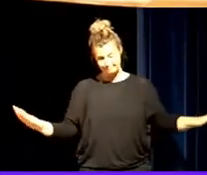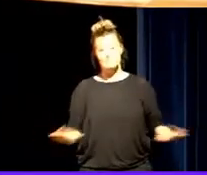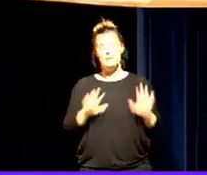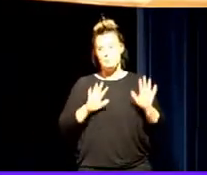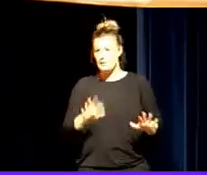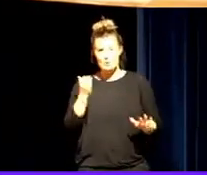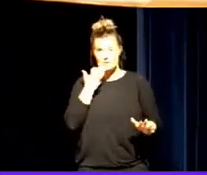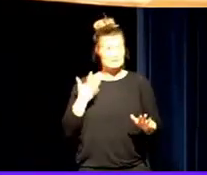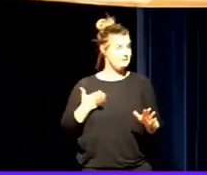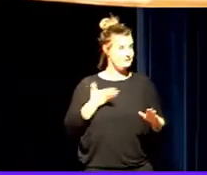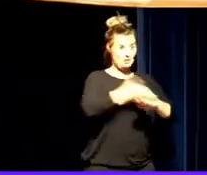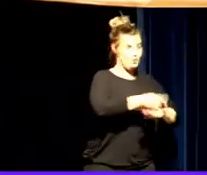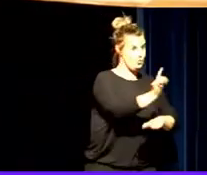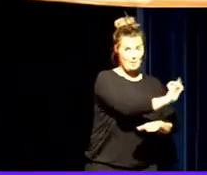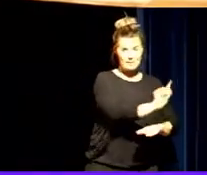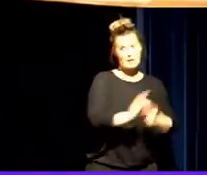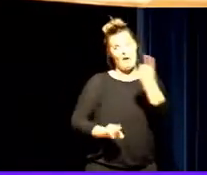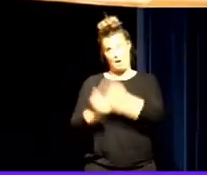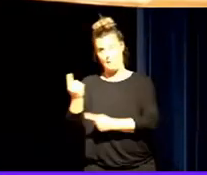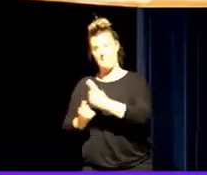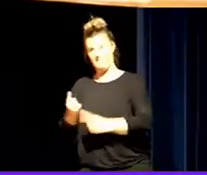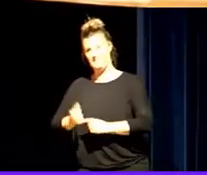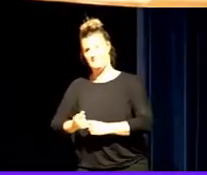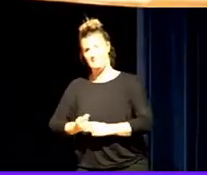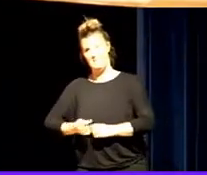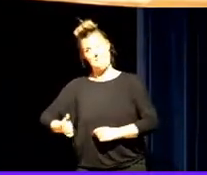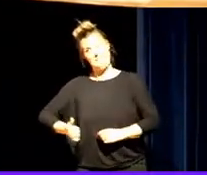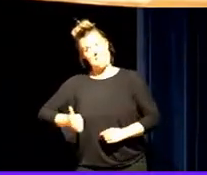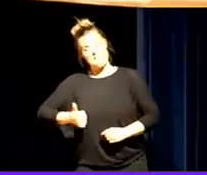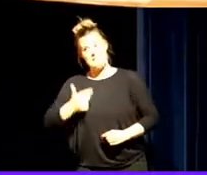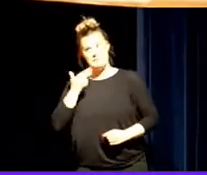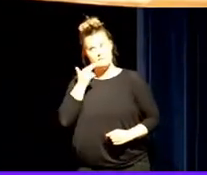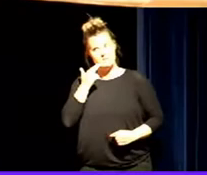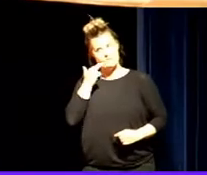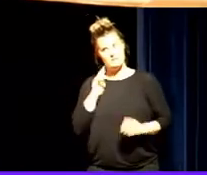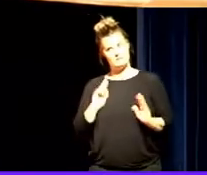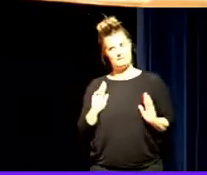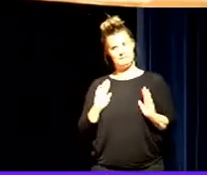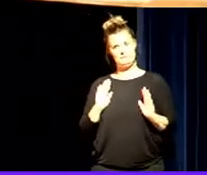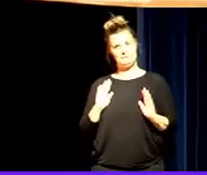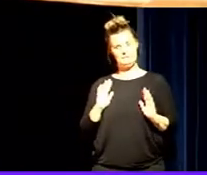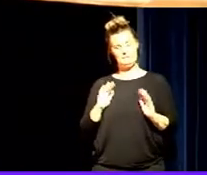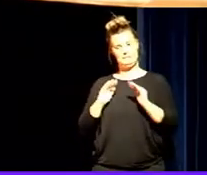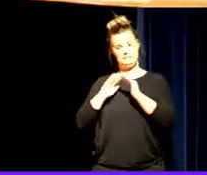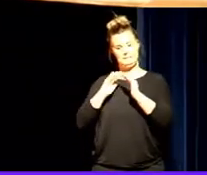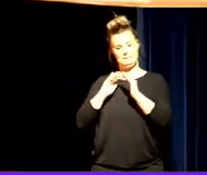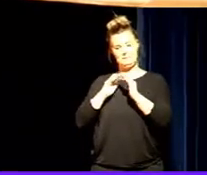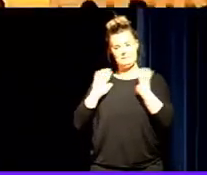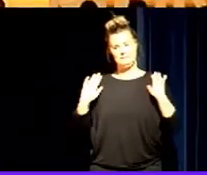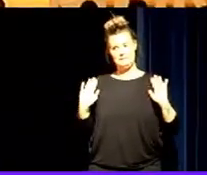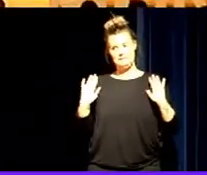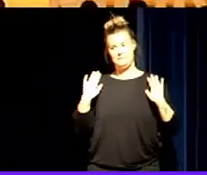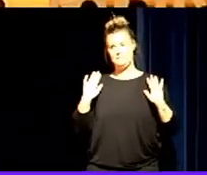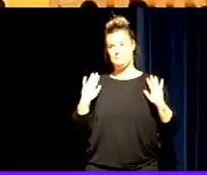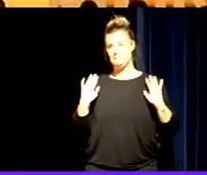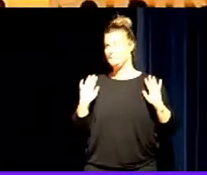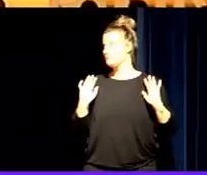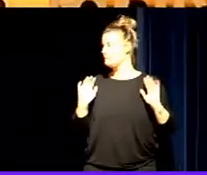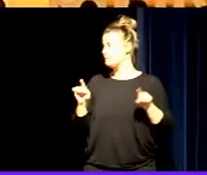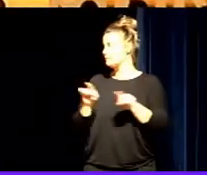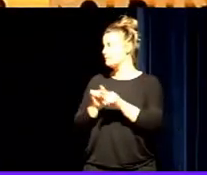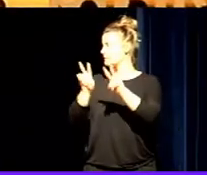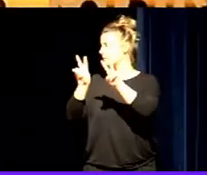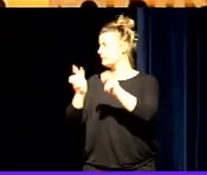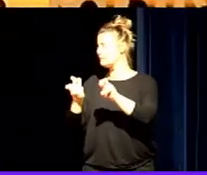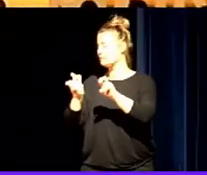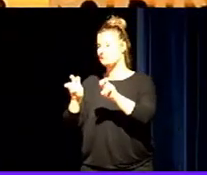es que si no van, a veces es más arriesgado, ¿no? Entonces, que está desapareciendo